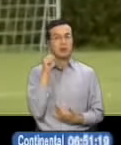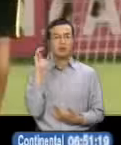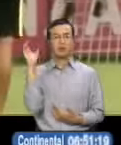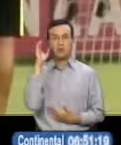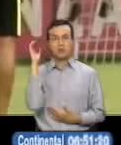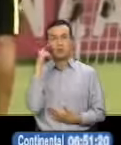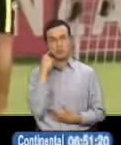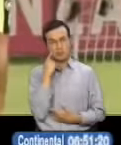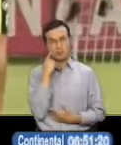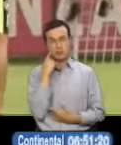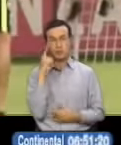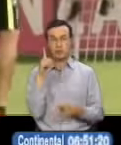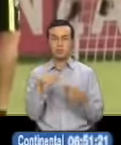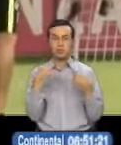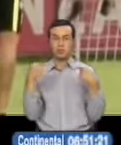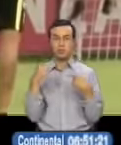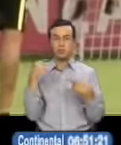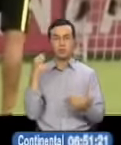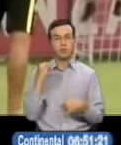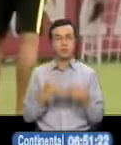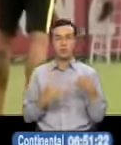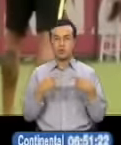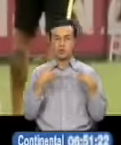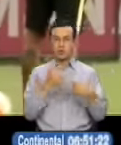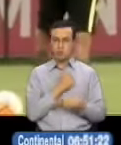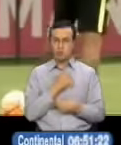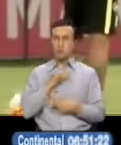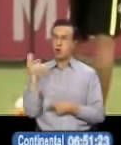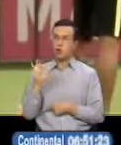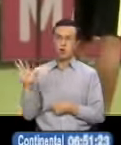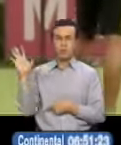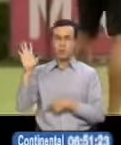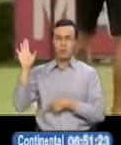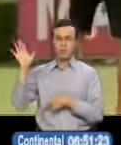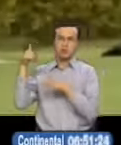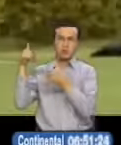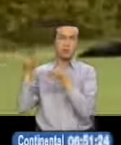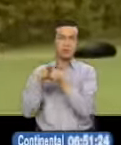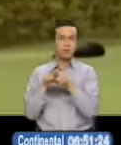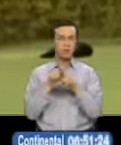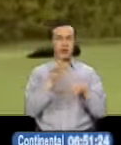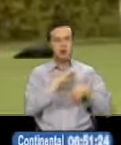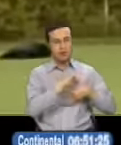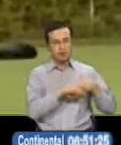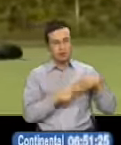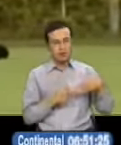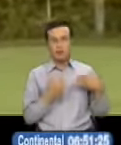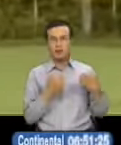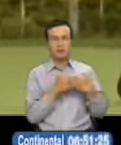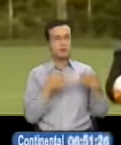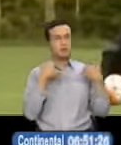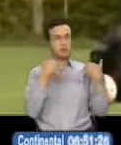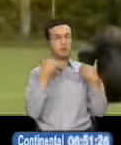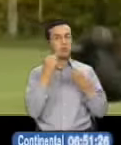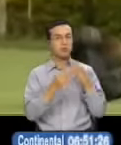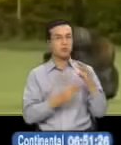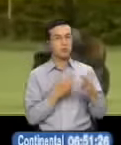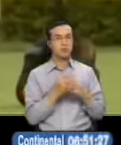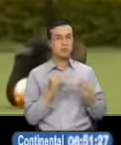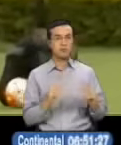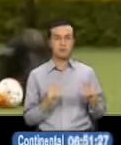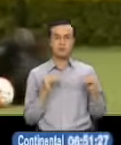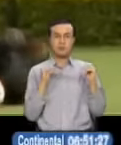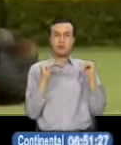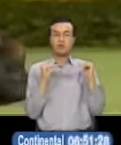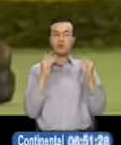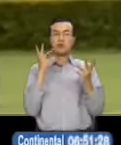Nacional, de lo que va a hacer esta final, porque esta es la Champions nuestra, esta es la Champions nuestra, esta es un torneo importantísimo en el mundo y que